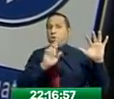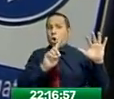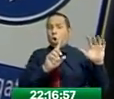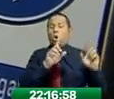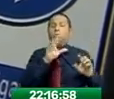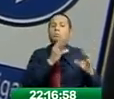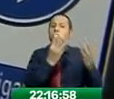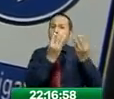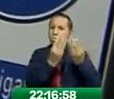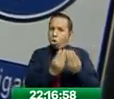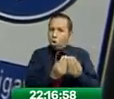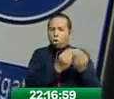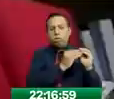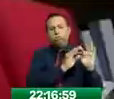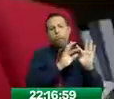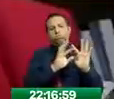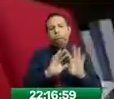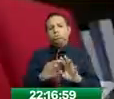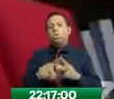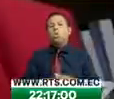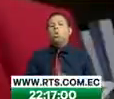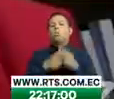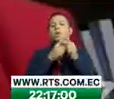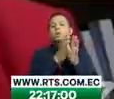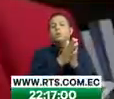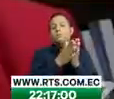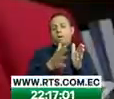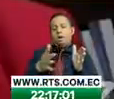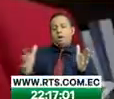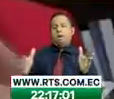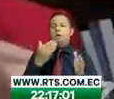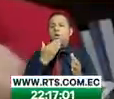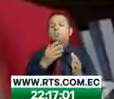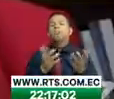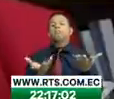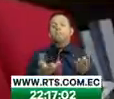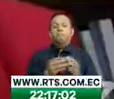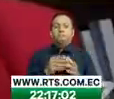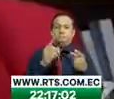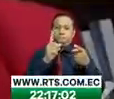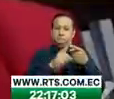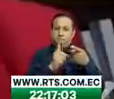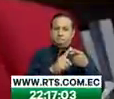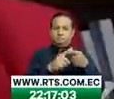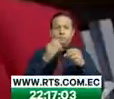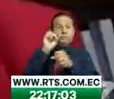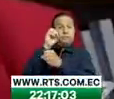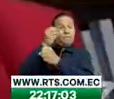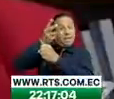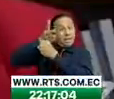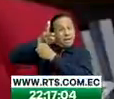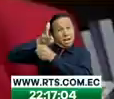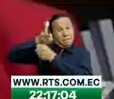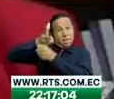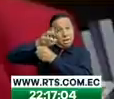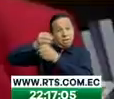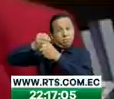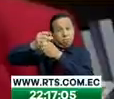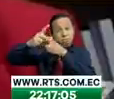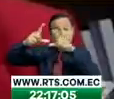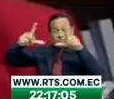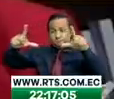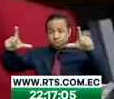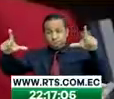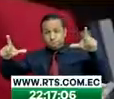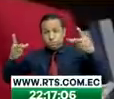a empezar con planes piloto en las playas que tienen cámaras de videovigilancia y sistemas